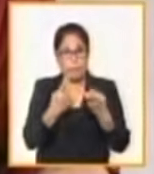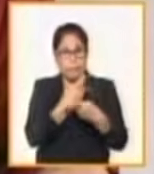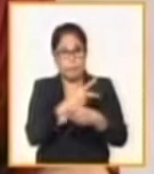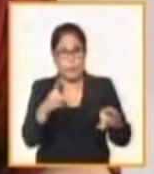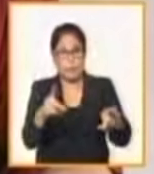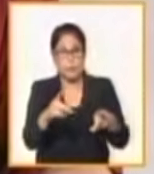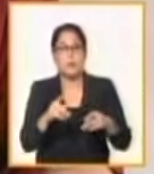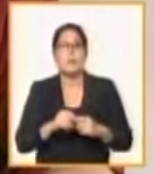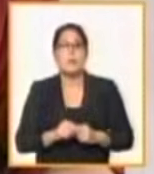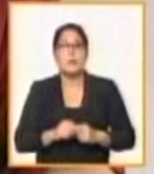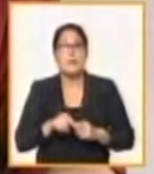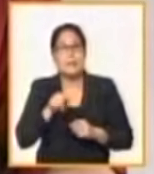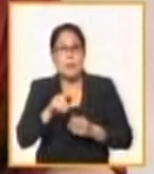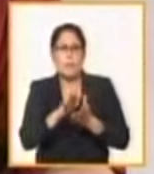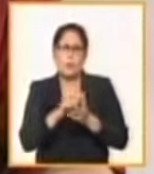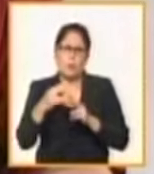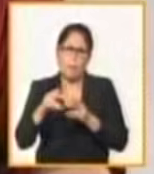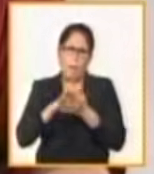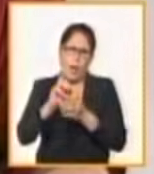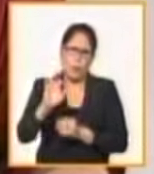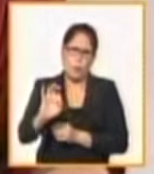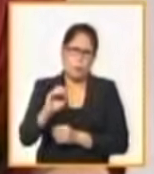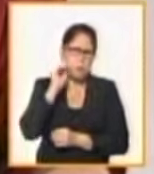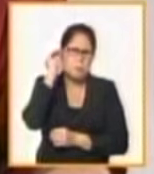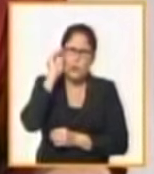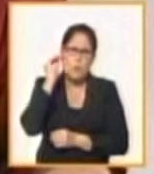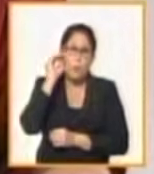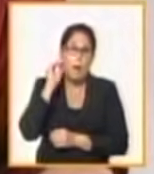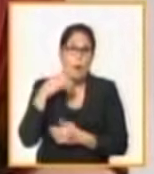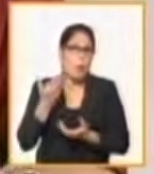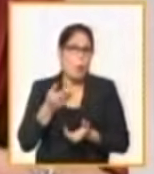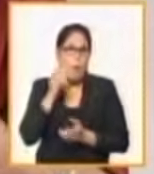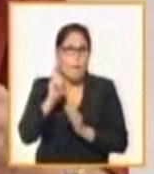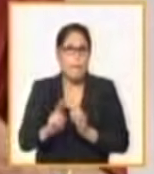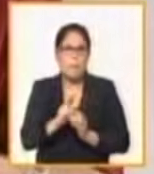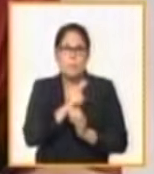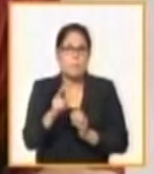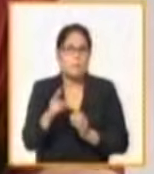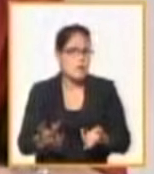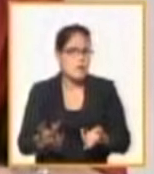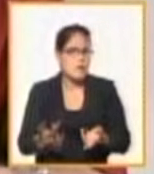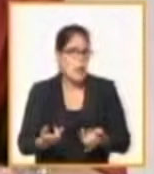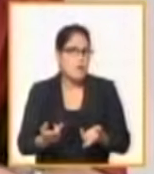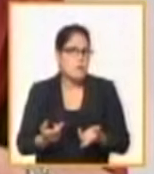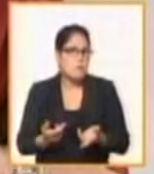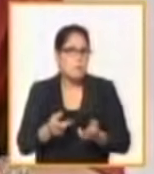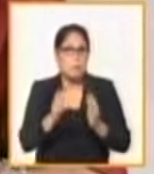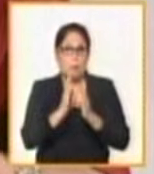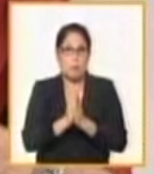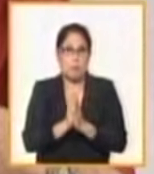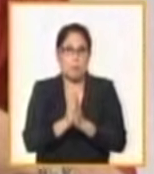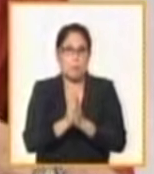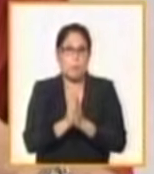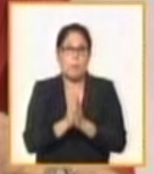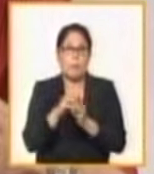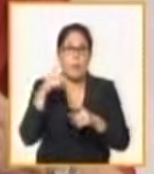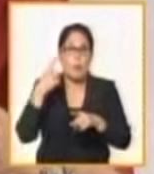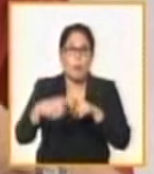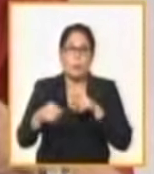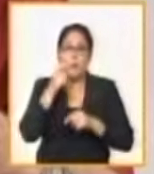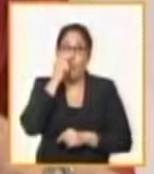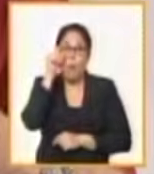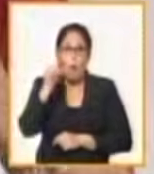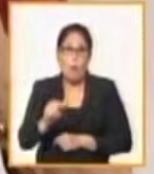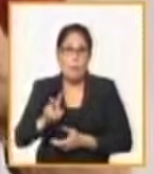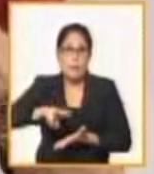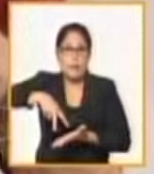Mario Parajón, se preocupaba porque qué iba a pasar con los religiosos, qué iba a pasar con los católicos, y Virgilio Piñera se